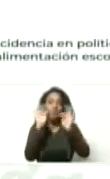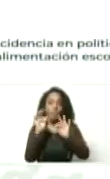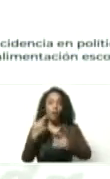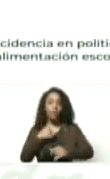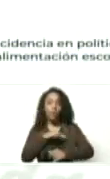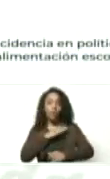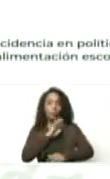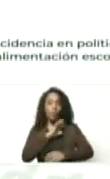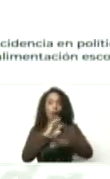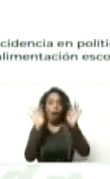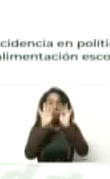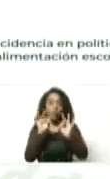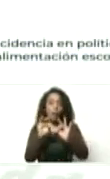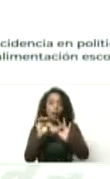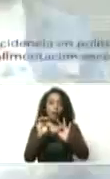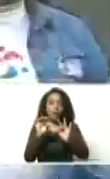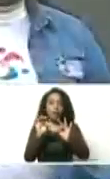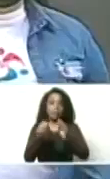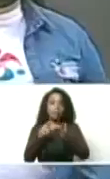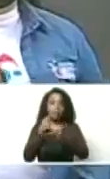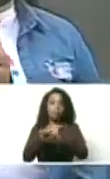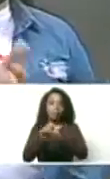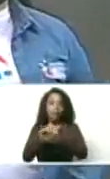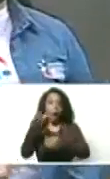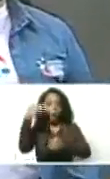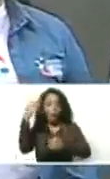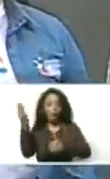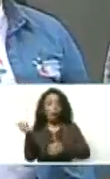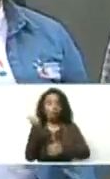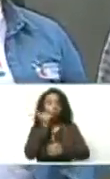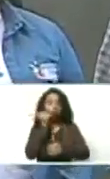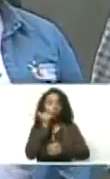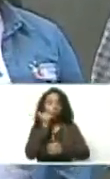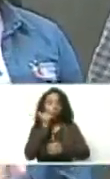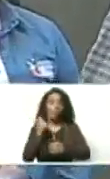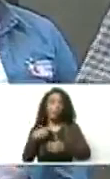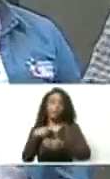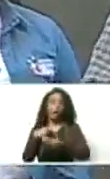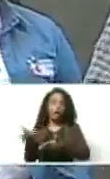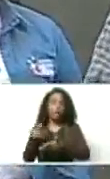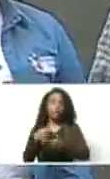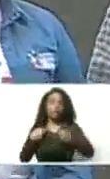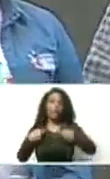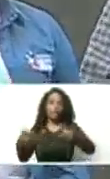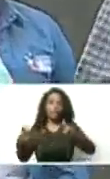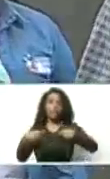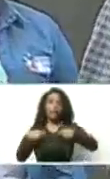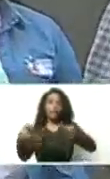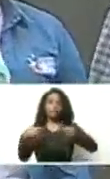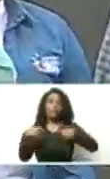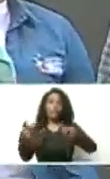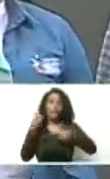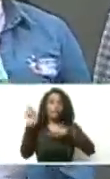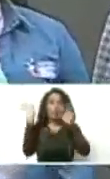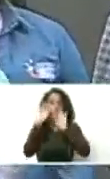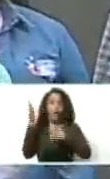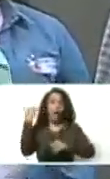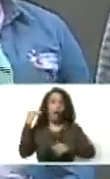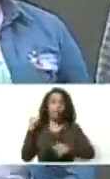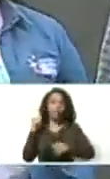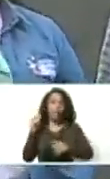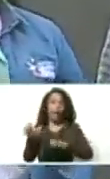El modelo rentista, abusivo, derrochador, petrolero. Era el modelo capitalista,